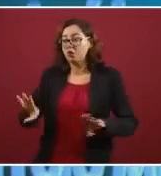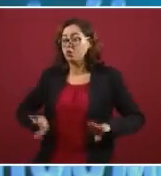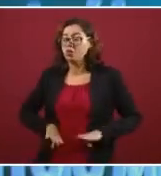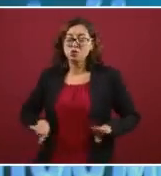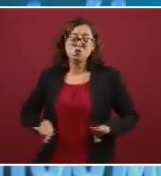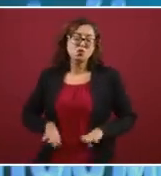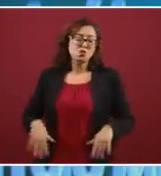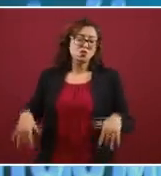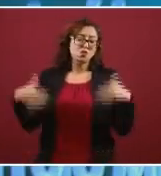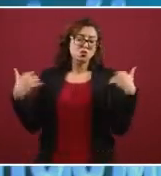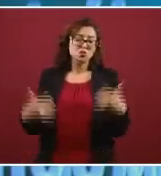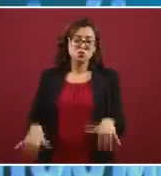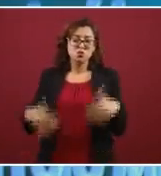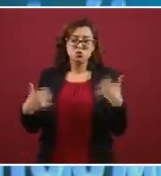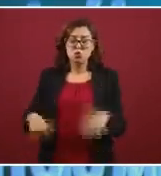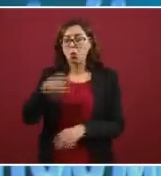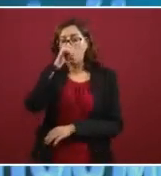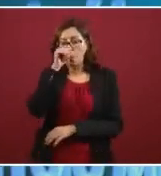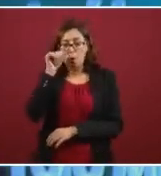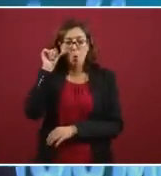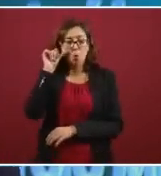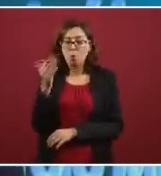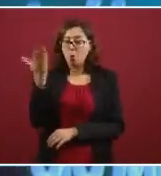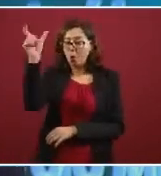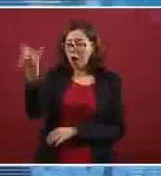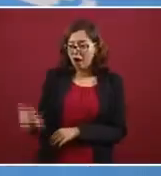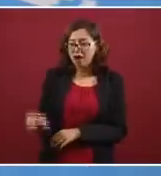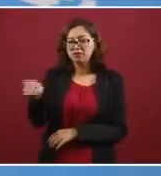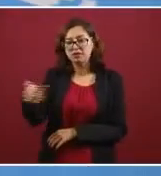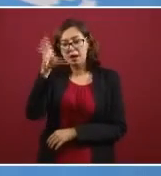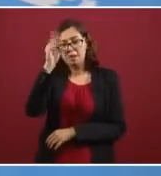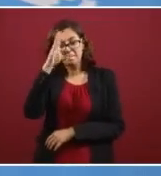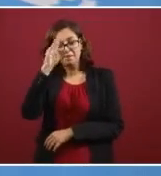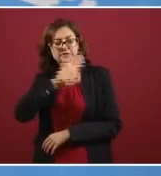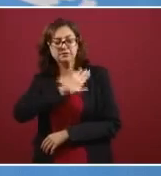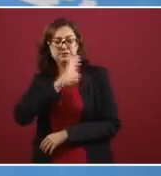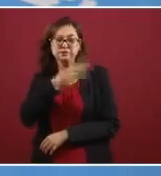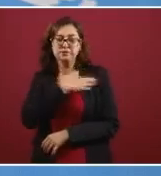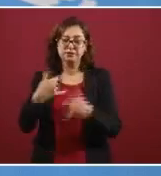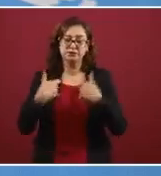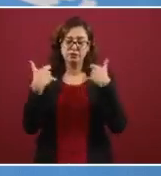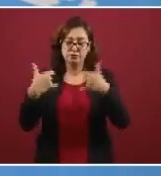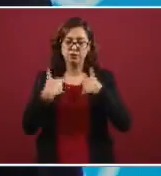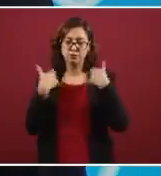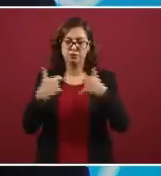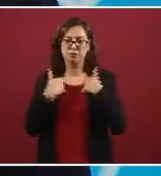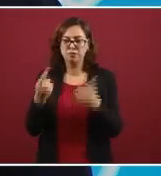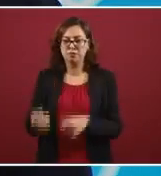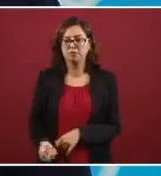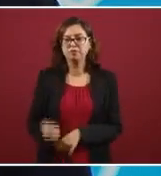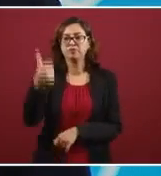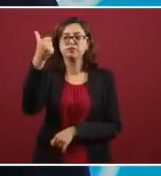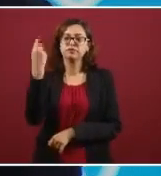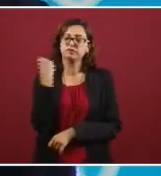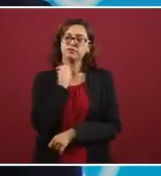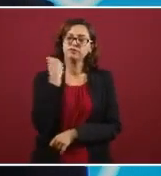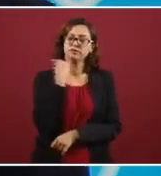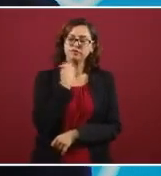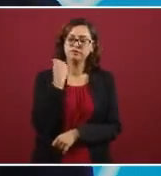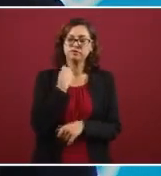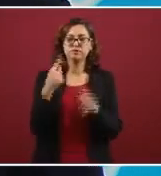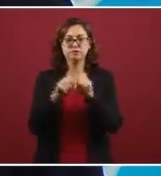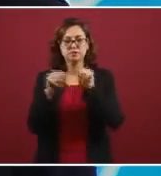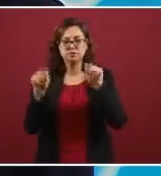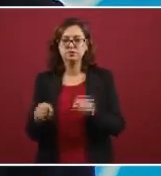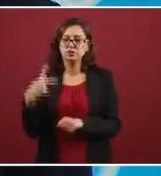excepcional. Este Juárez, el mismo que aprendió el castellano en su adolescencia, el que fue el primer abogado titulado